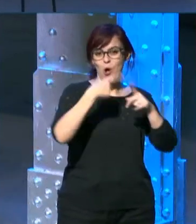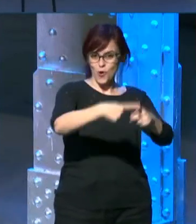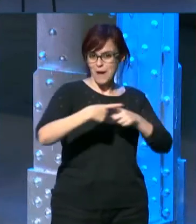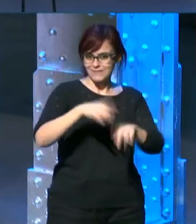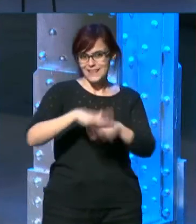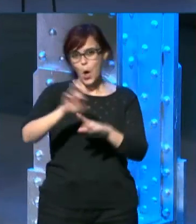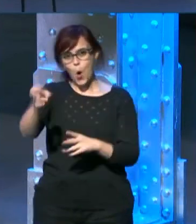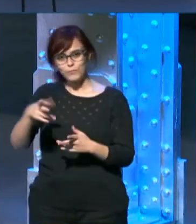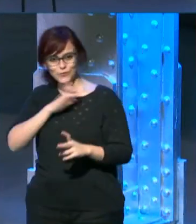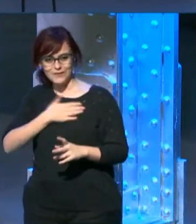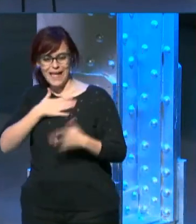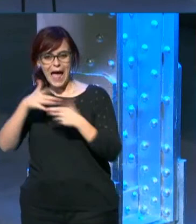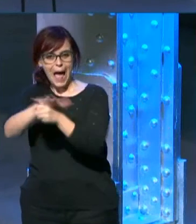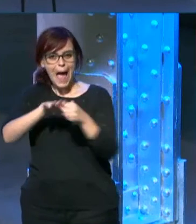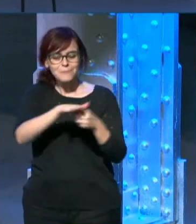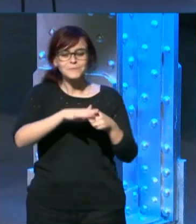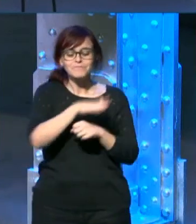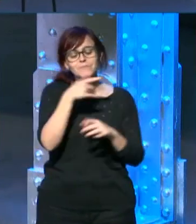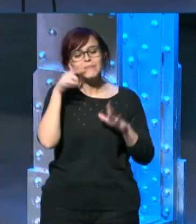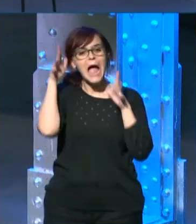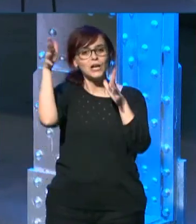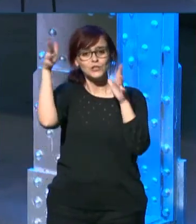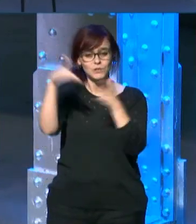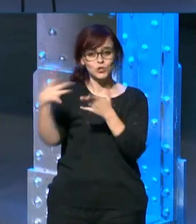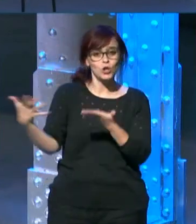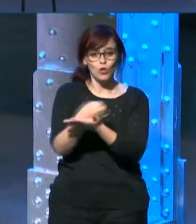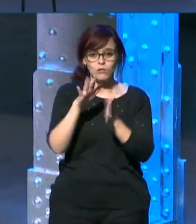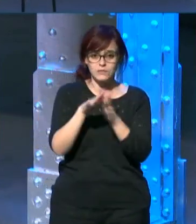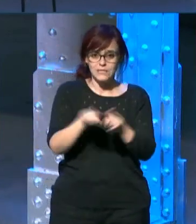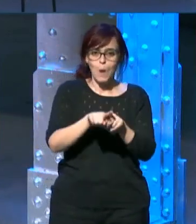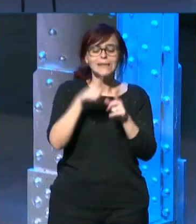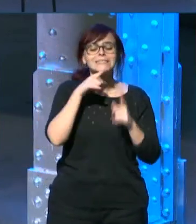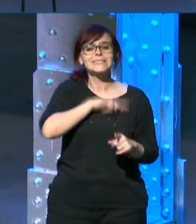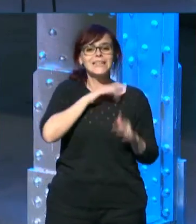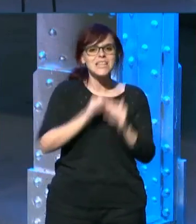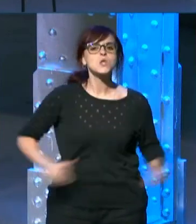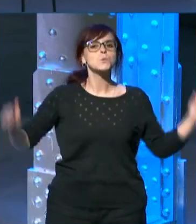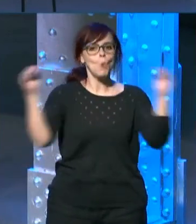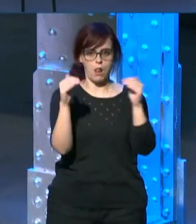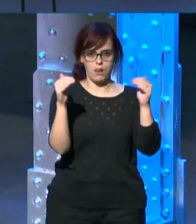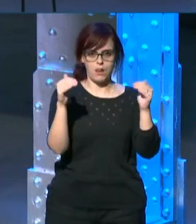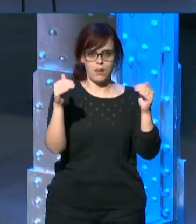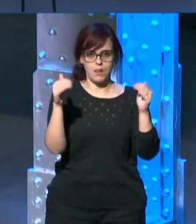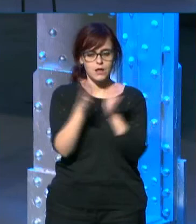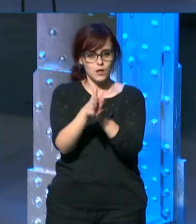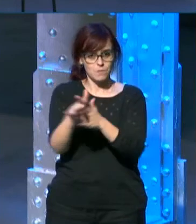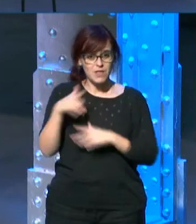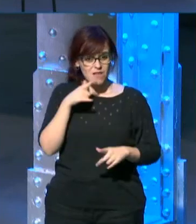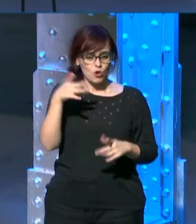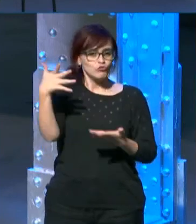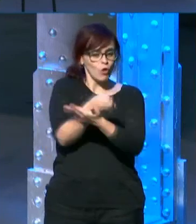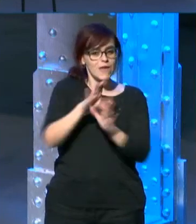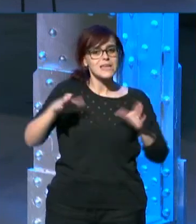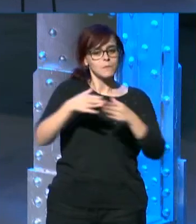De hablar. Sí hay una posible recomendación y es que todos se sientan iguales. Es muy frecuente, por lo menos en nuestra experiencia, es